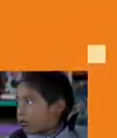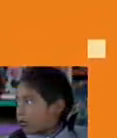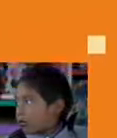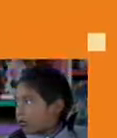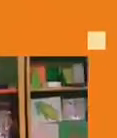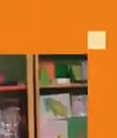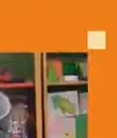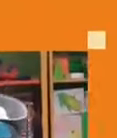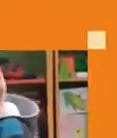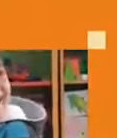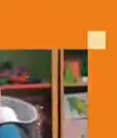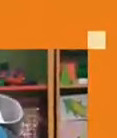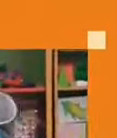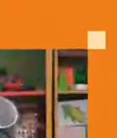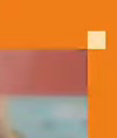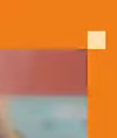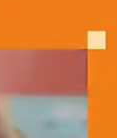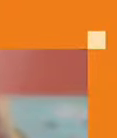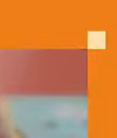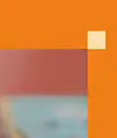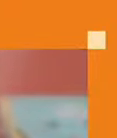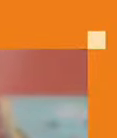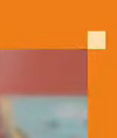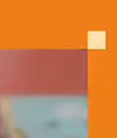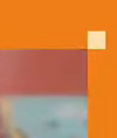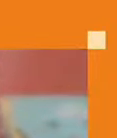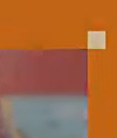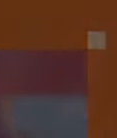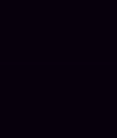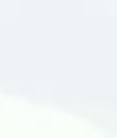Estamos viendo Aprendo en Casa, primaria.